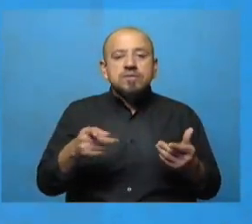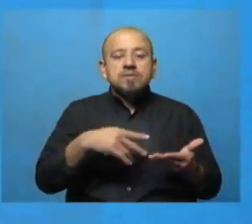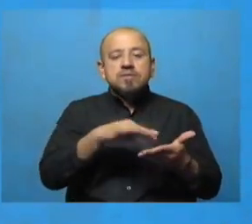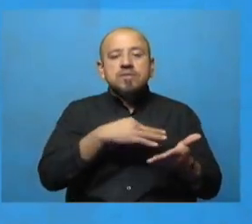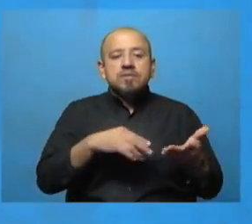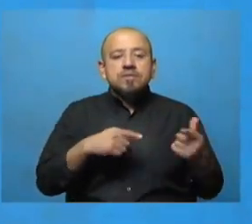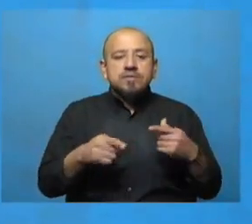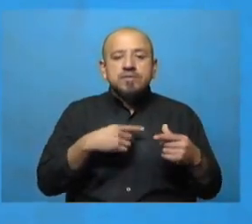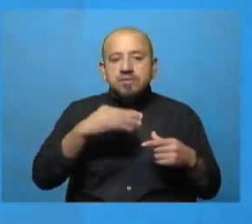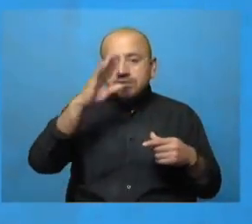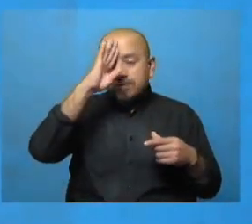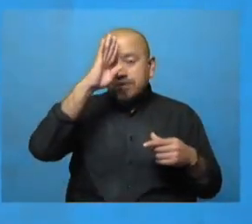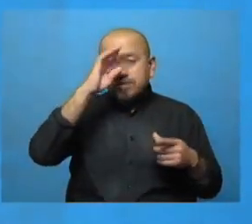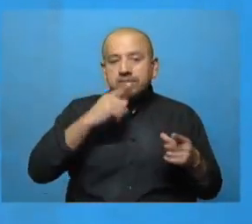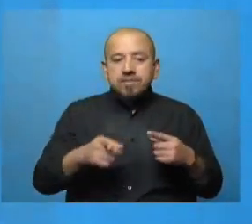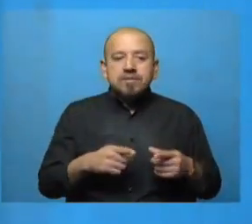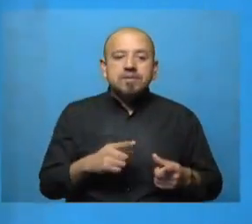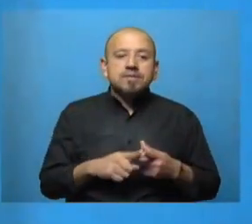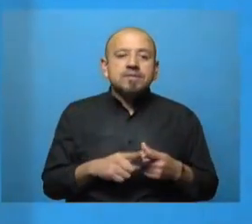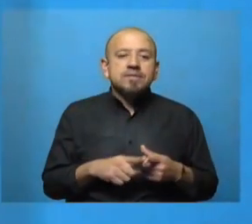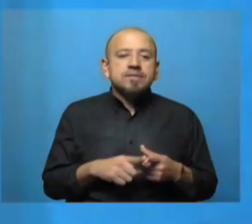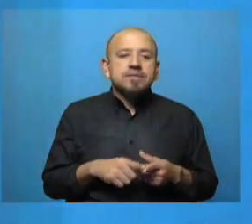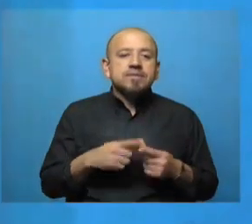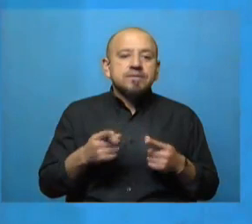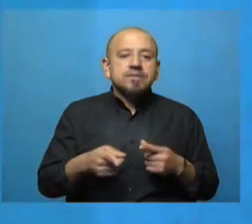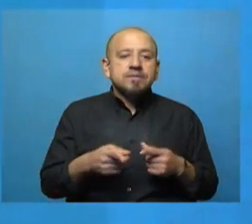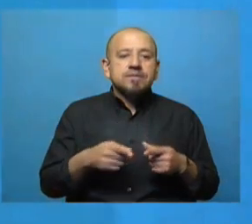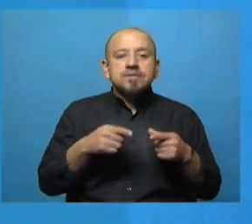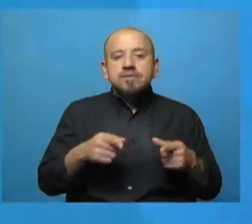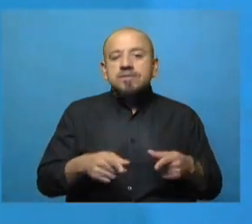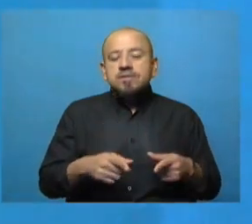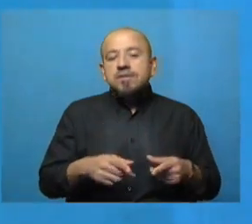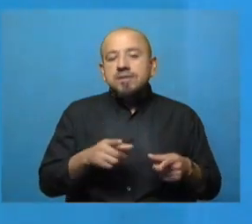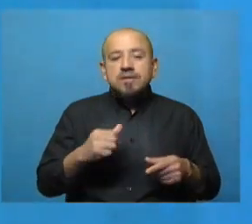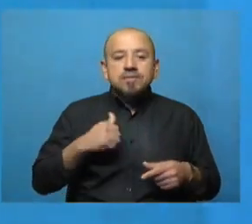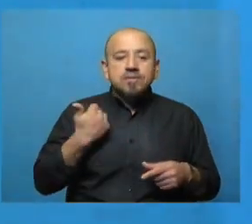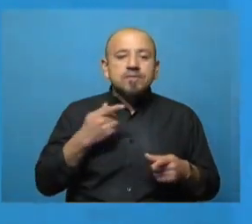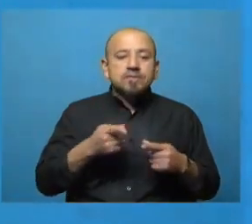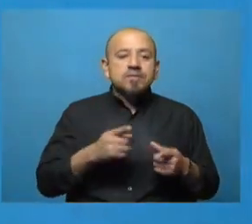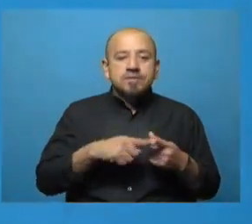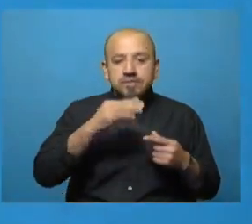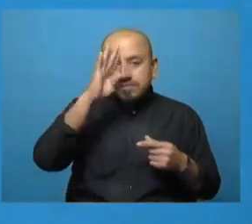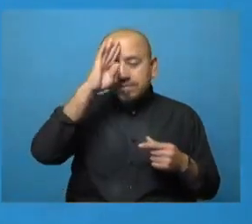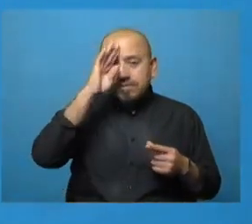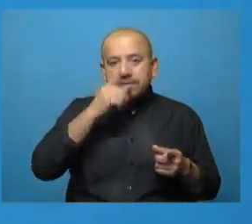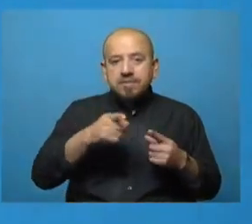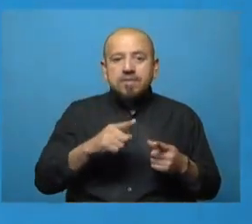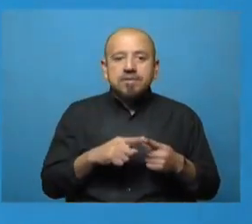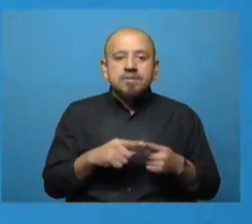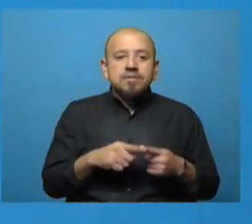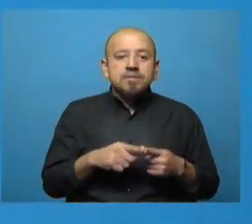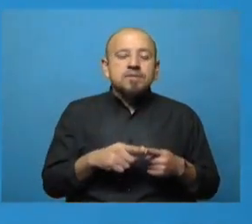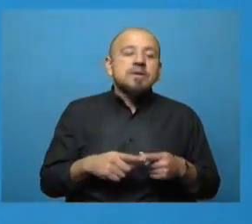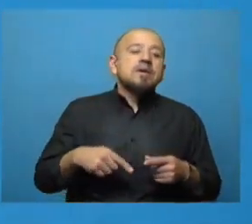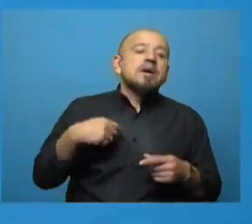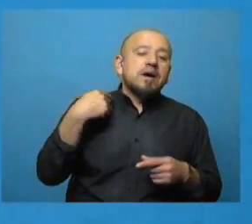lo que aprendí impresionante estuve en un lugar adecuado en ese momento fue muy linda verla perdida y